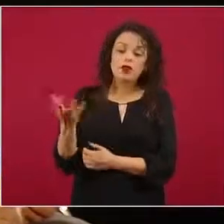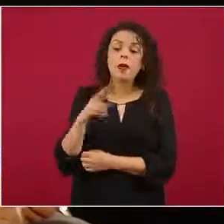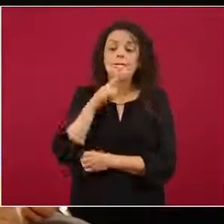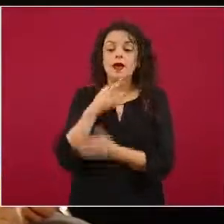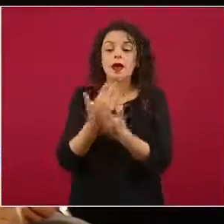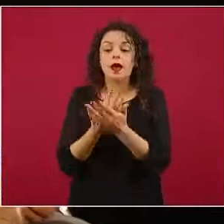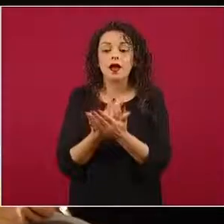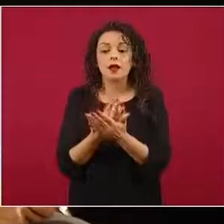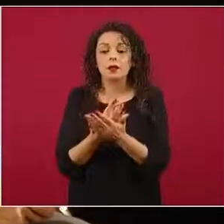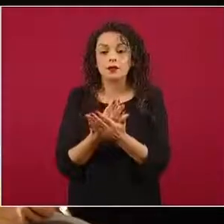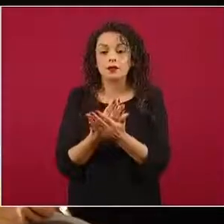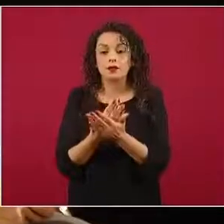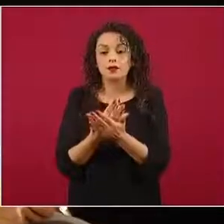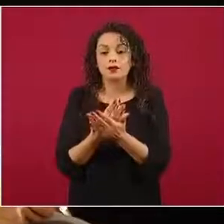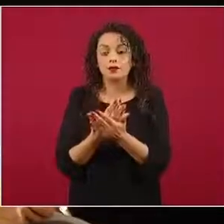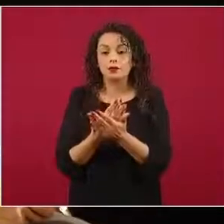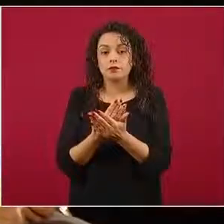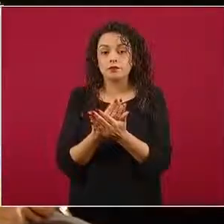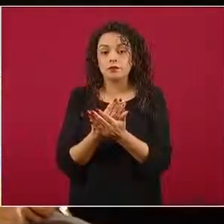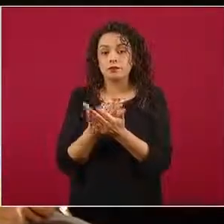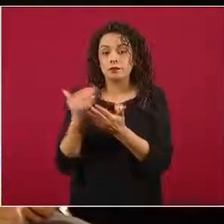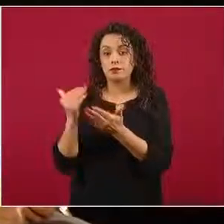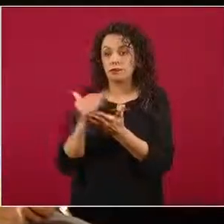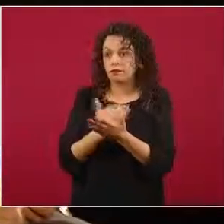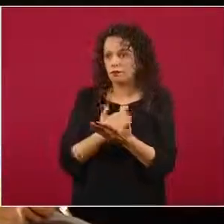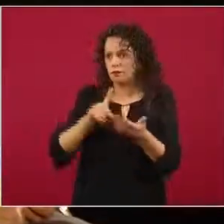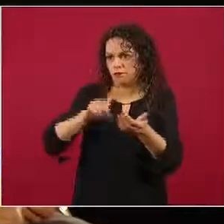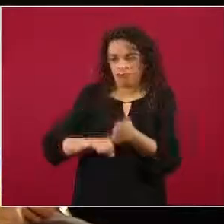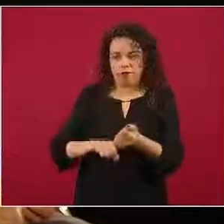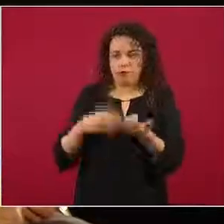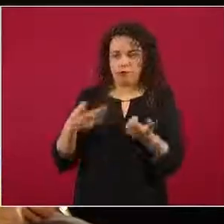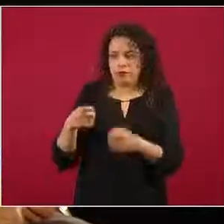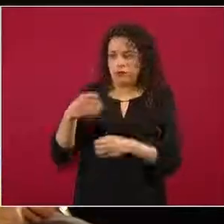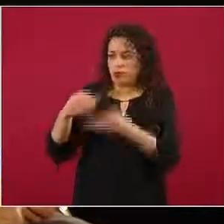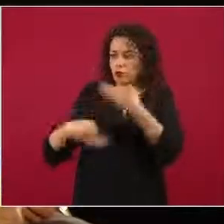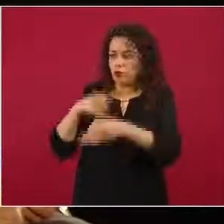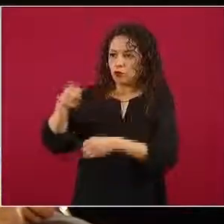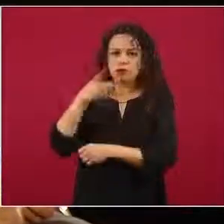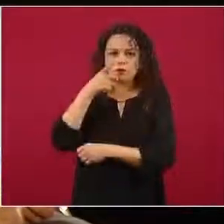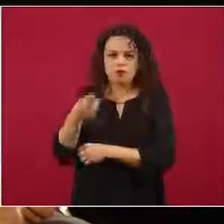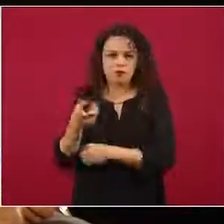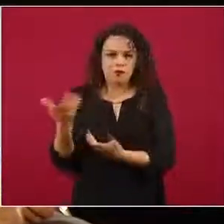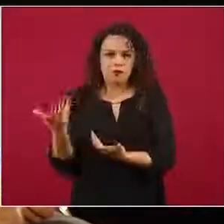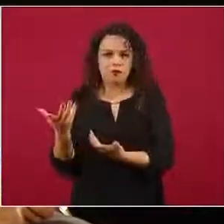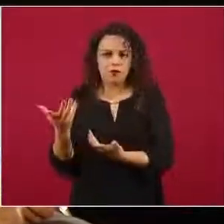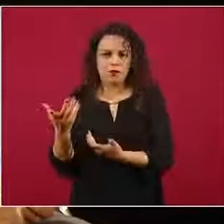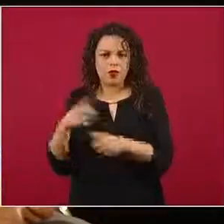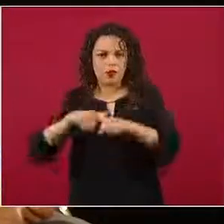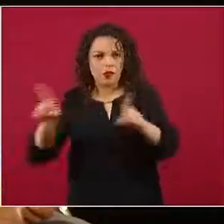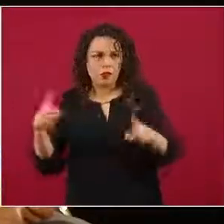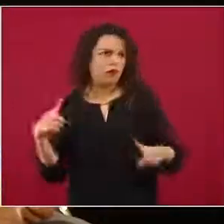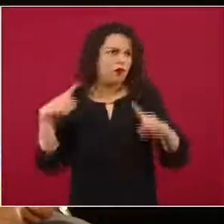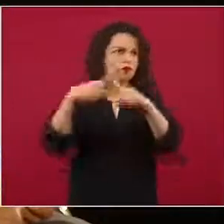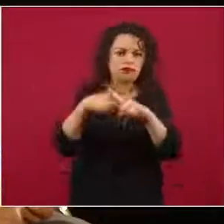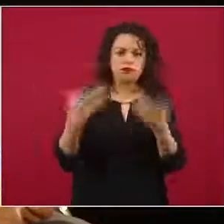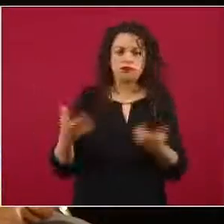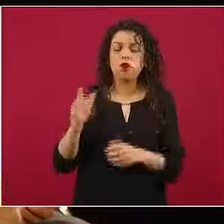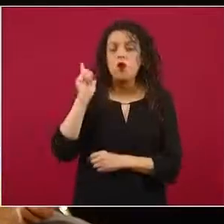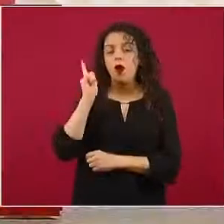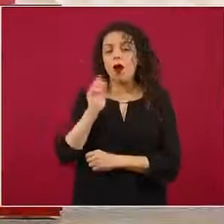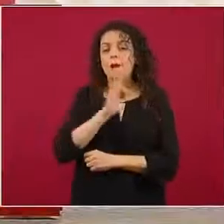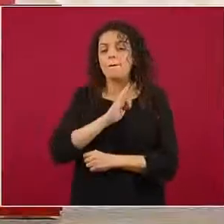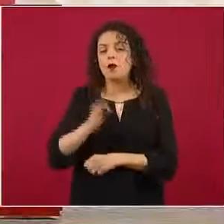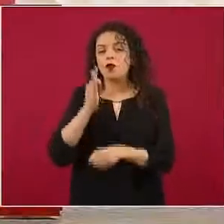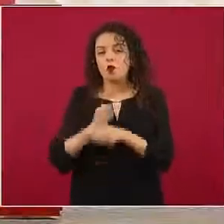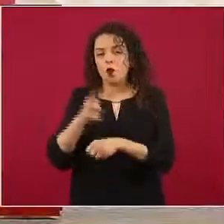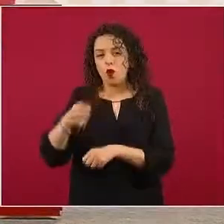su oxigenación baje, ¿no? Lo cual es en contra de las indicaciones que ustedes han dicho todos estos días. Entonces, si pudiera como darle un mensaje a la población en ese sentido.